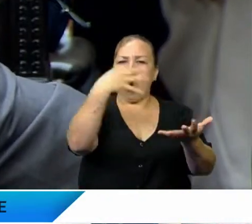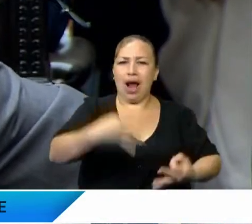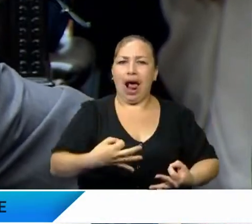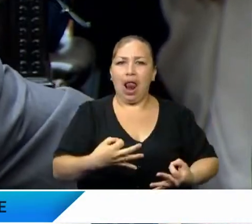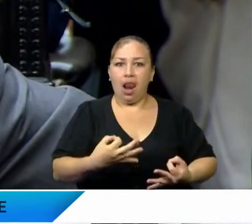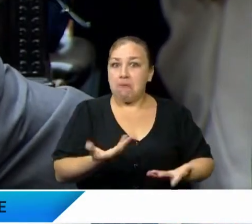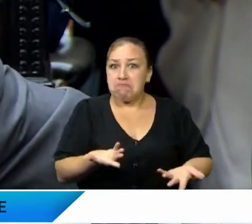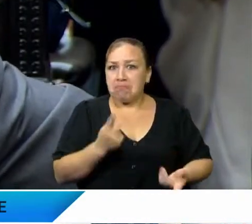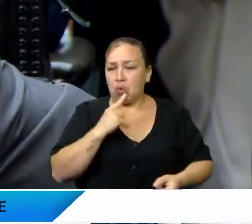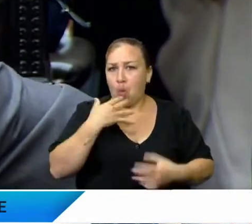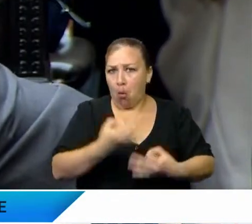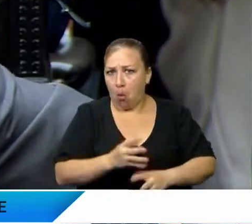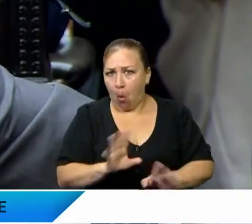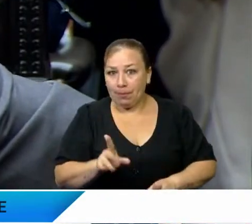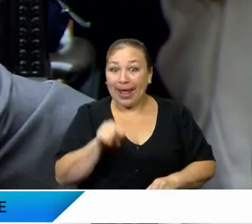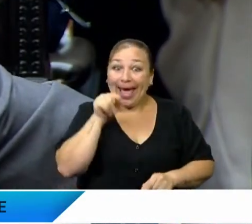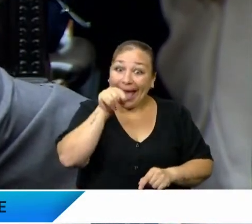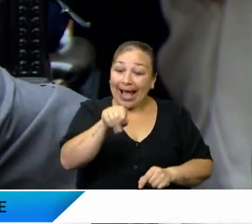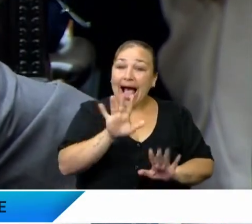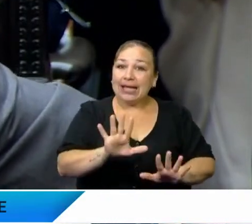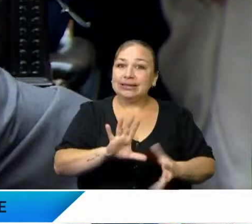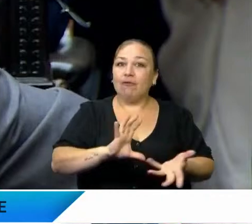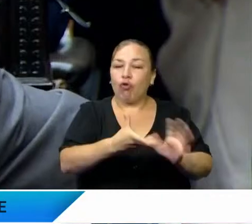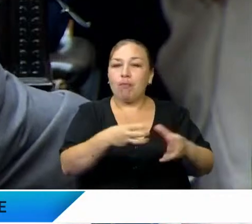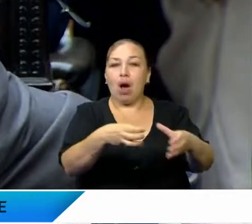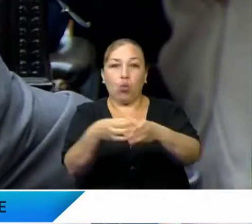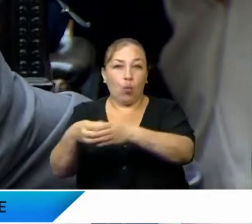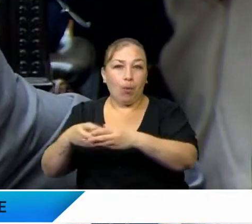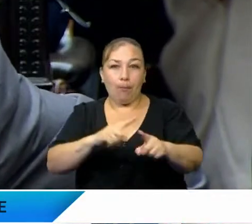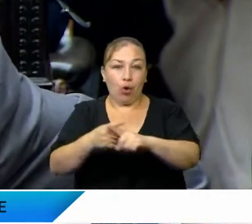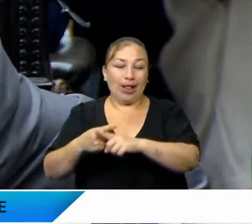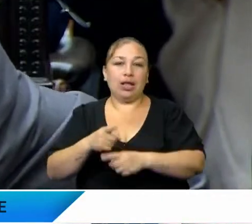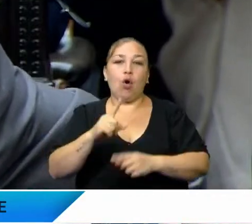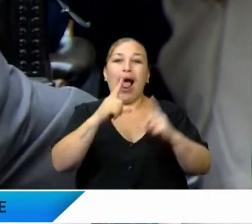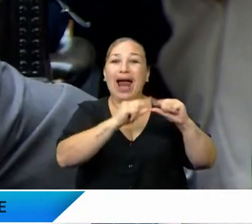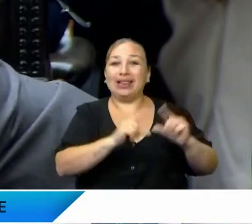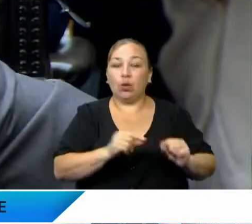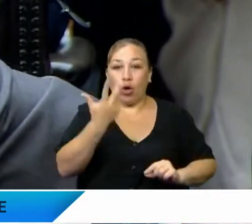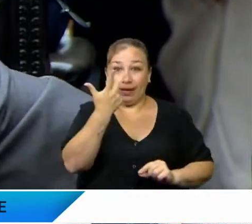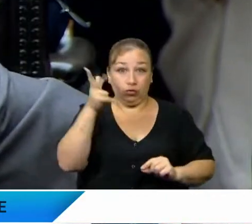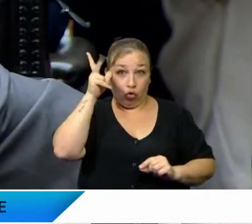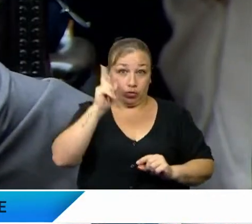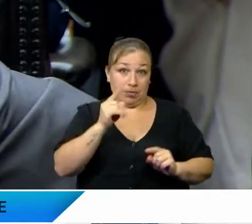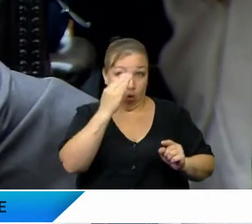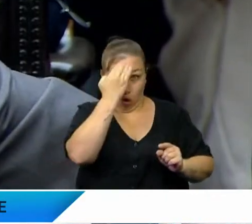rango constitucional que tienen los partidos políticos en el artículo 38 de la Constitución